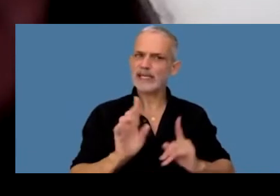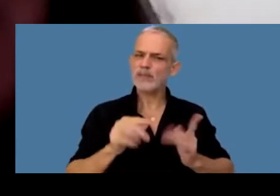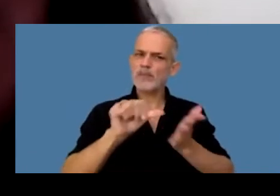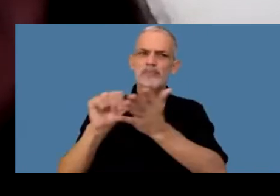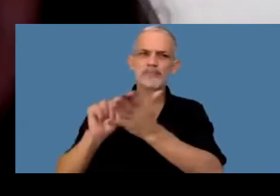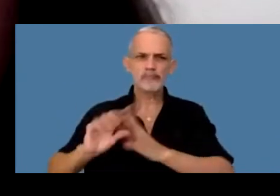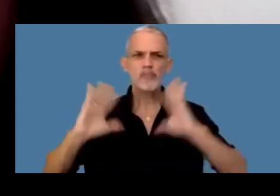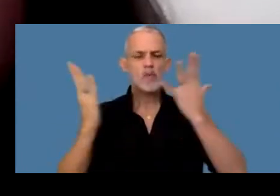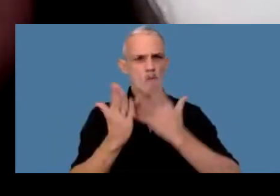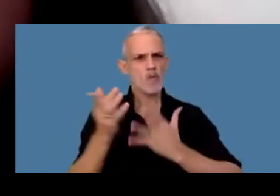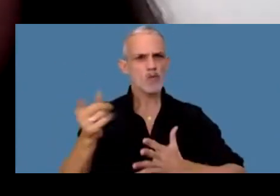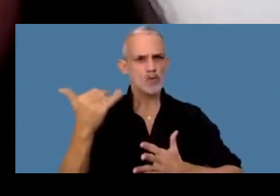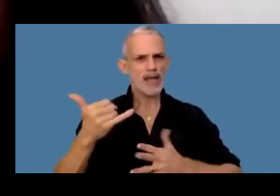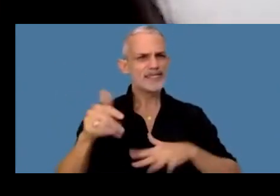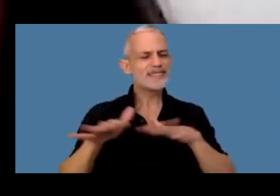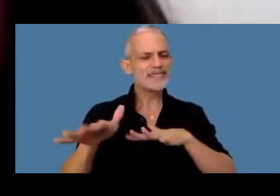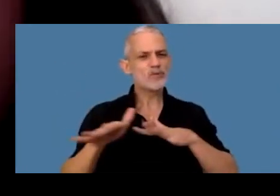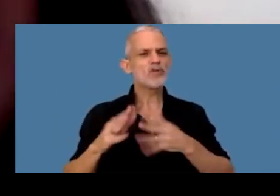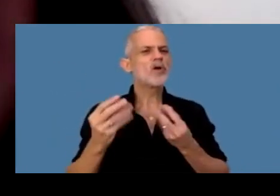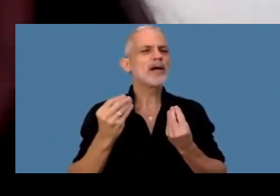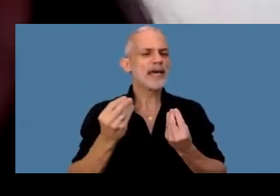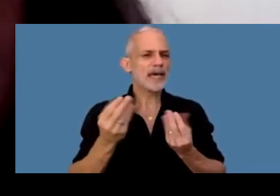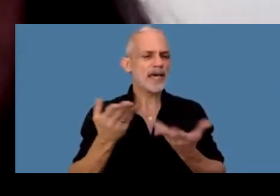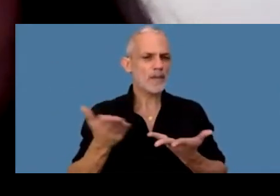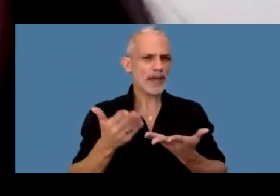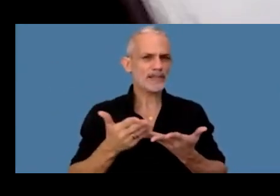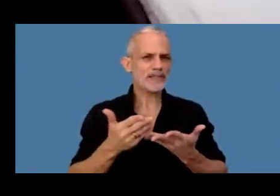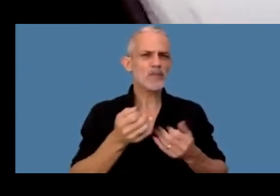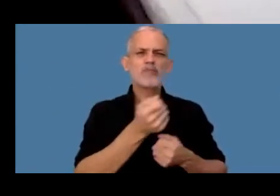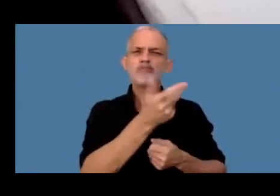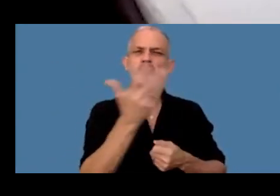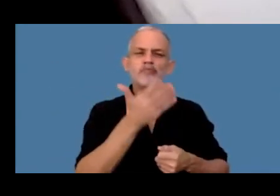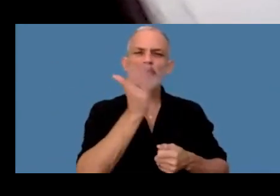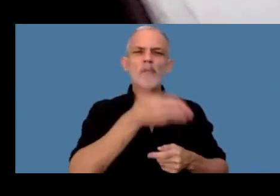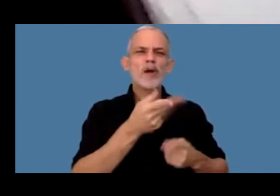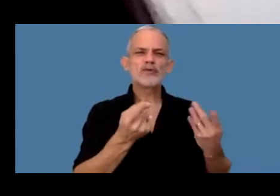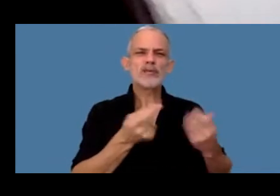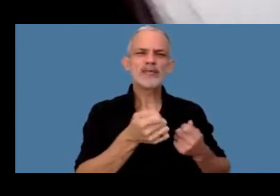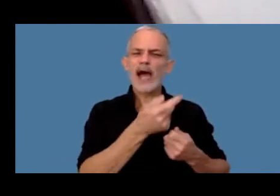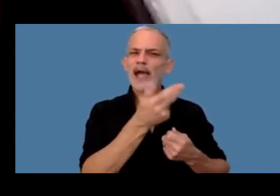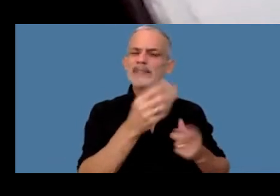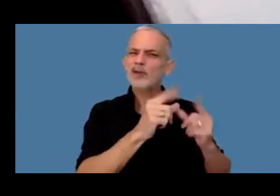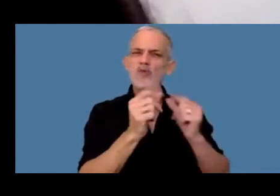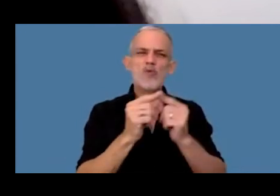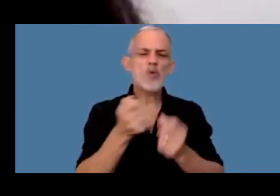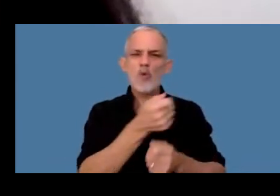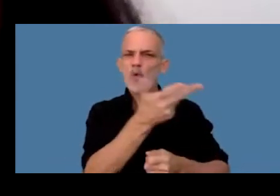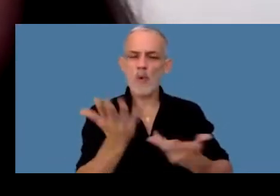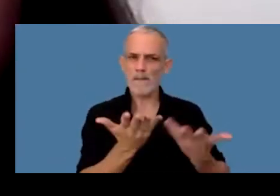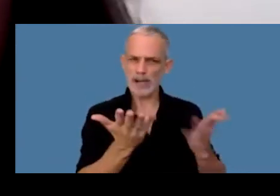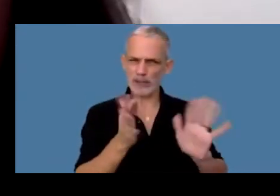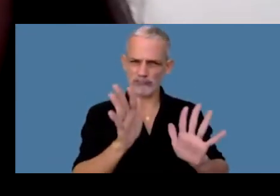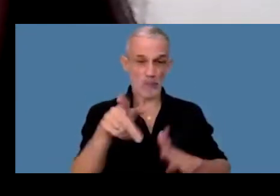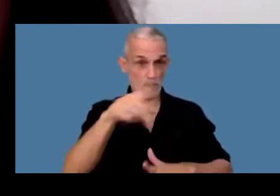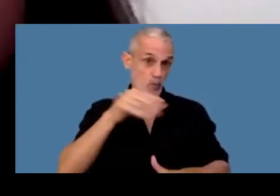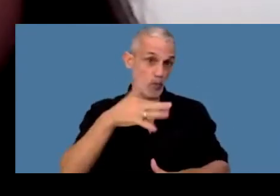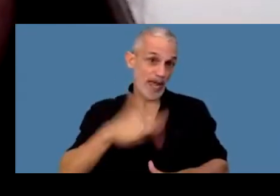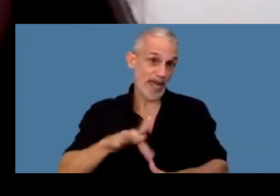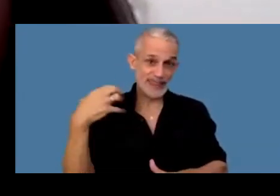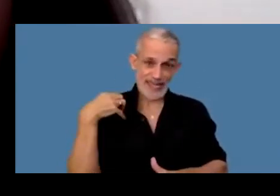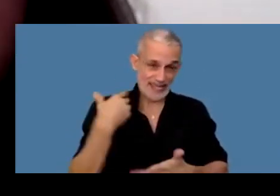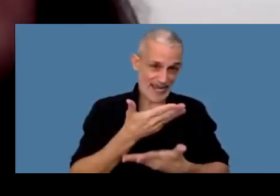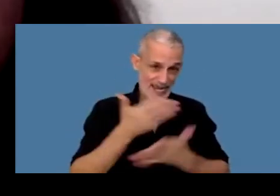referencia Virgi a esto de informar y decirle a la mujer que puede ser la protagonista,